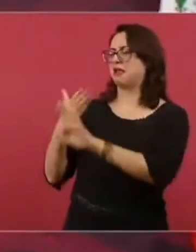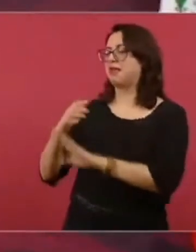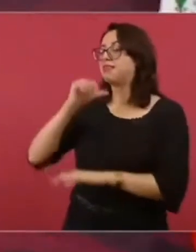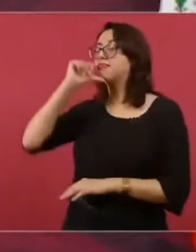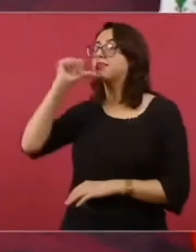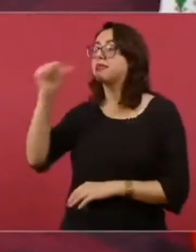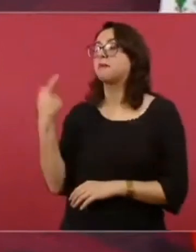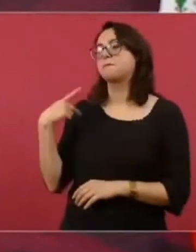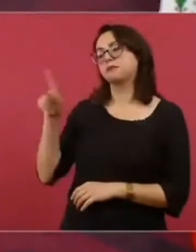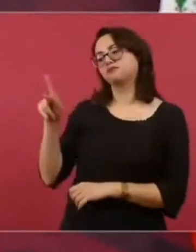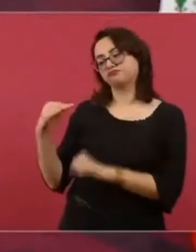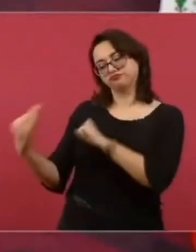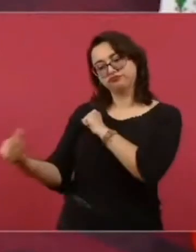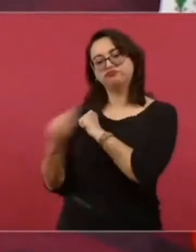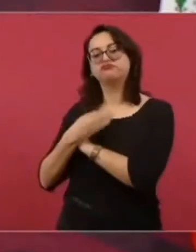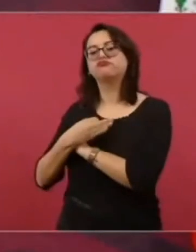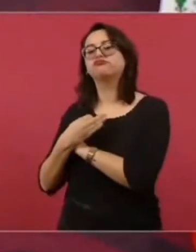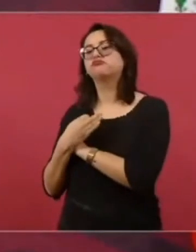Procuraduría,